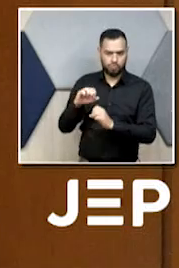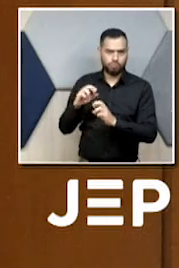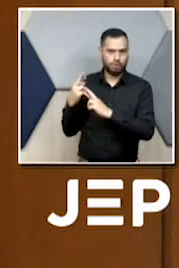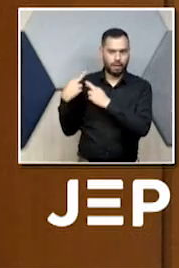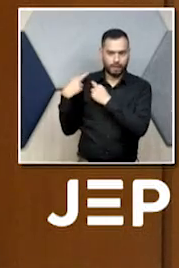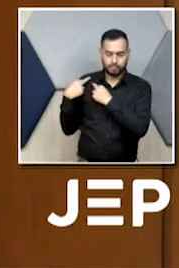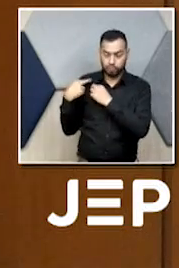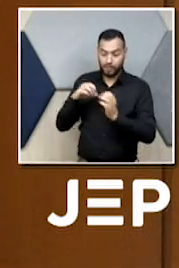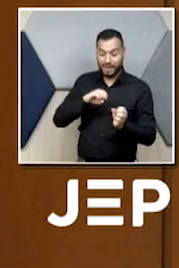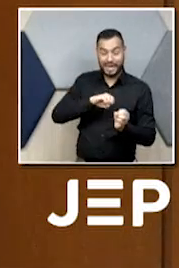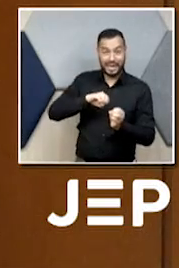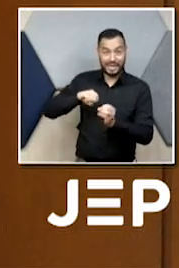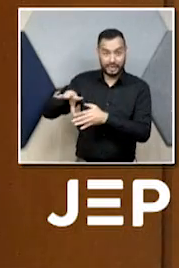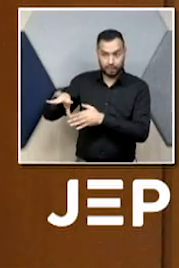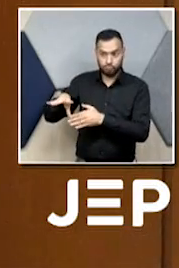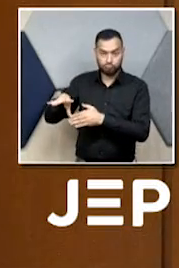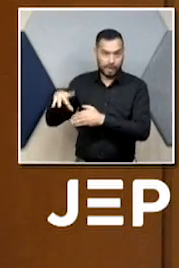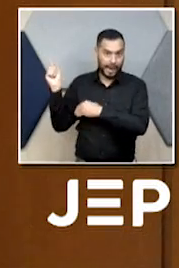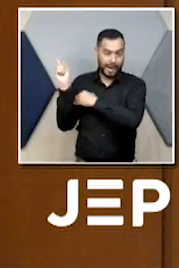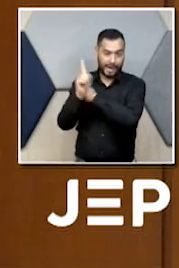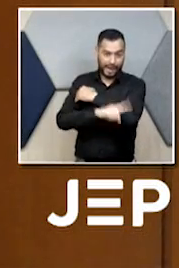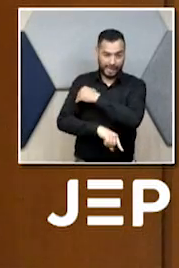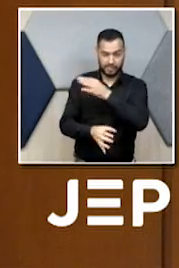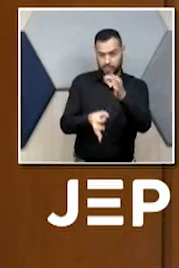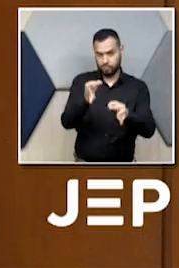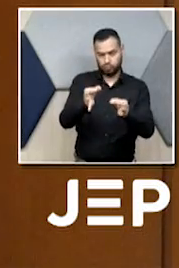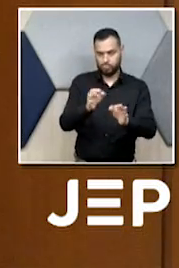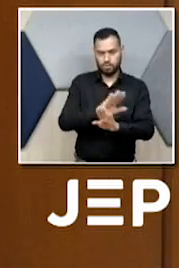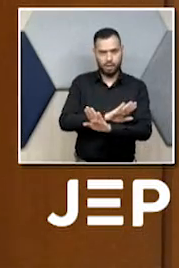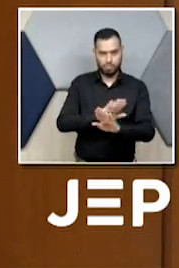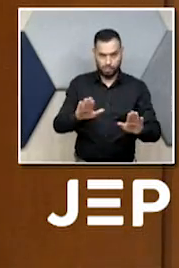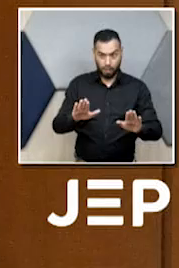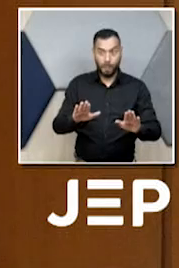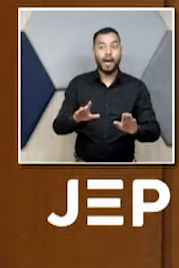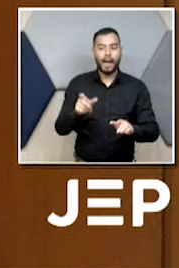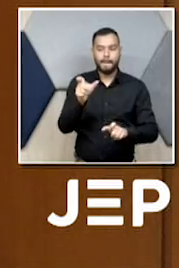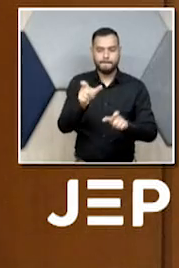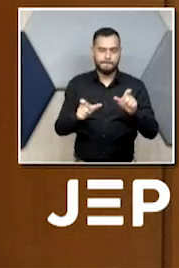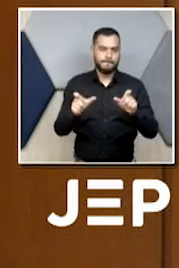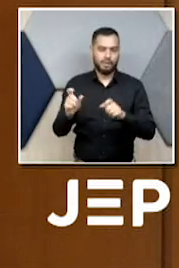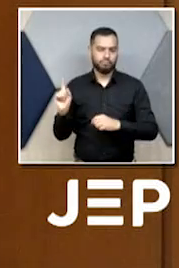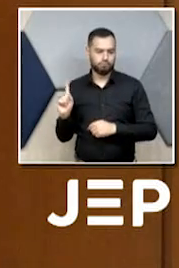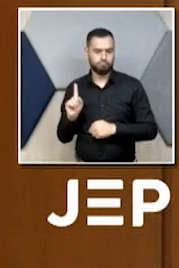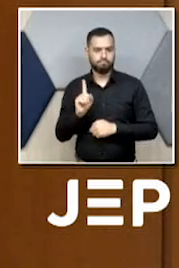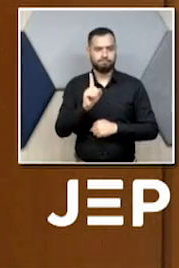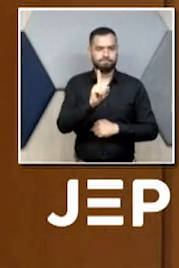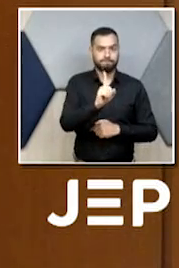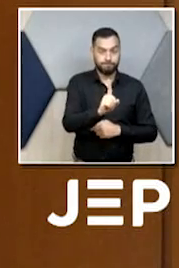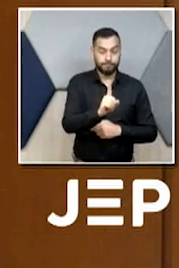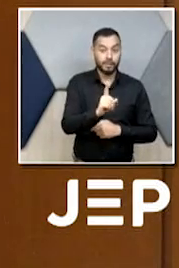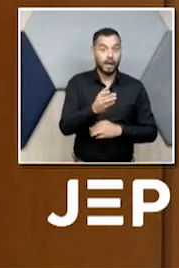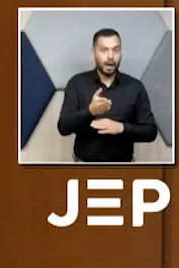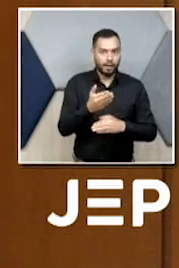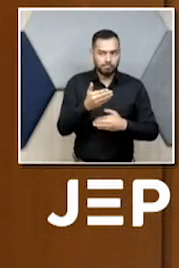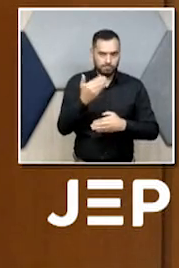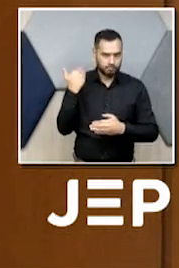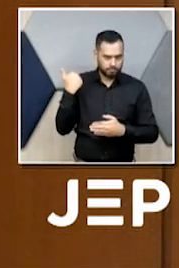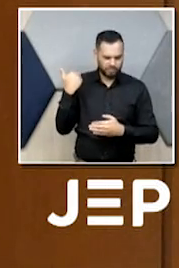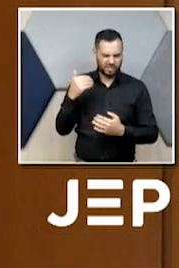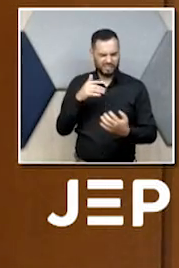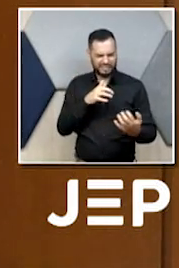acción penal frente a aquellos comparecientes que, habiendo estado involucrados en graves